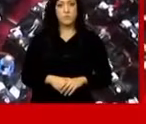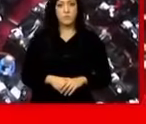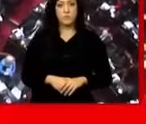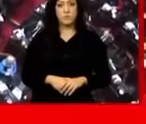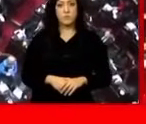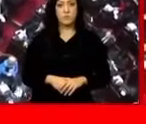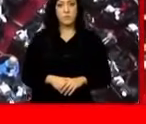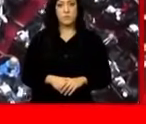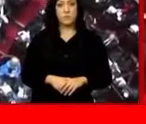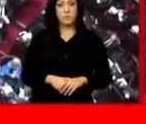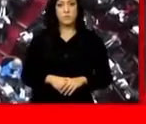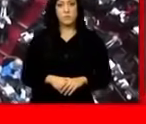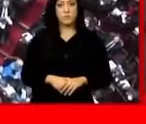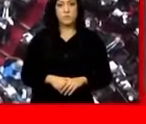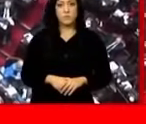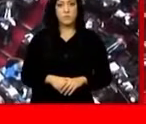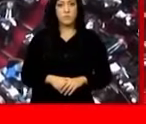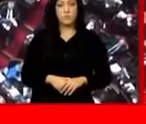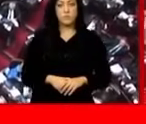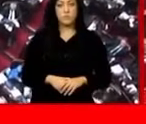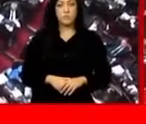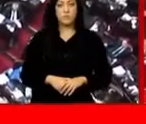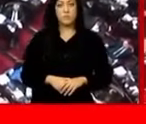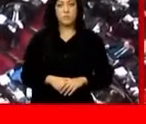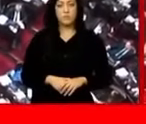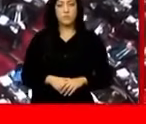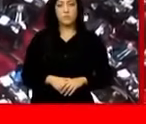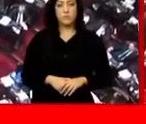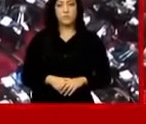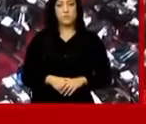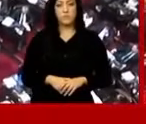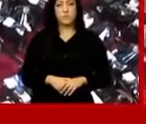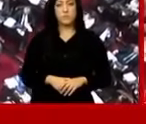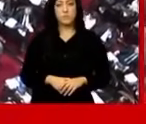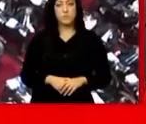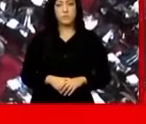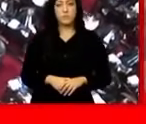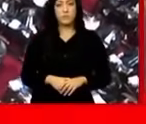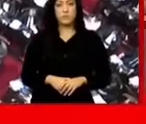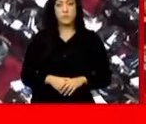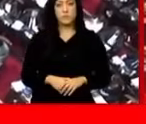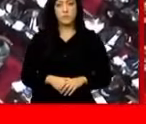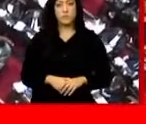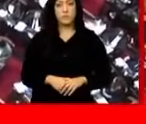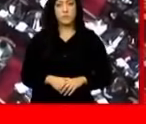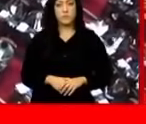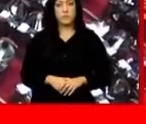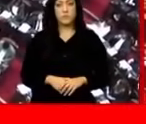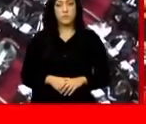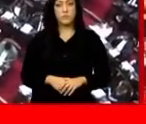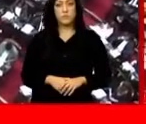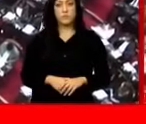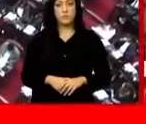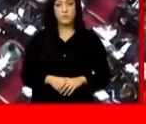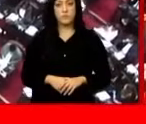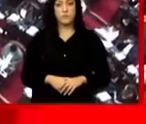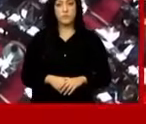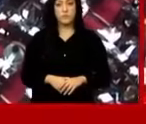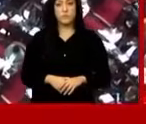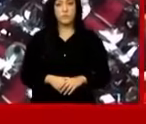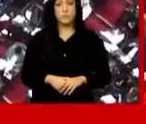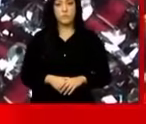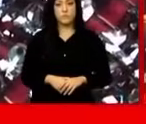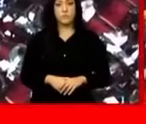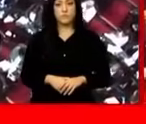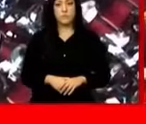debate fuerte, que es cómo va a crecer la economía. Totalmente. ¿Cómo reactivás? Porque si no vamos a todos... concluir en la idea que la inflación se controló porque nadie compró